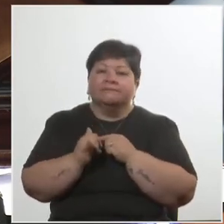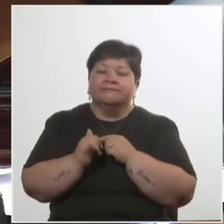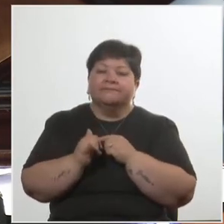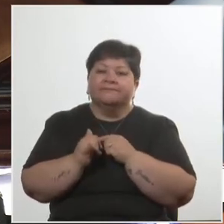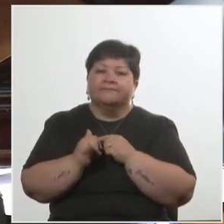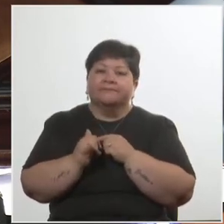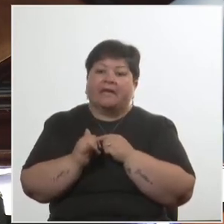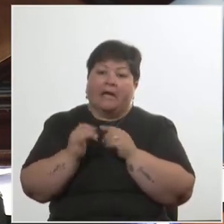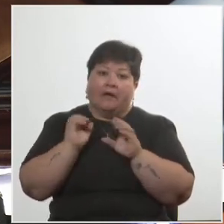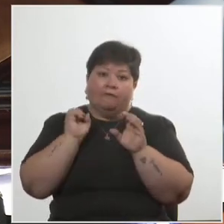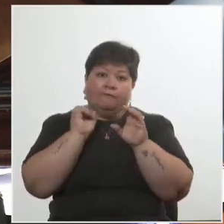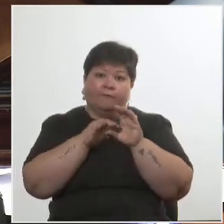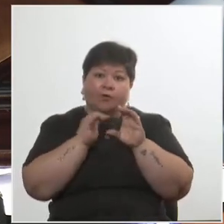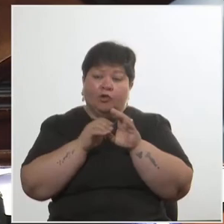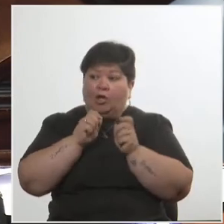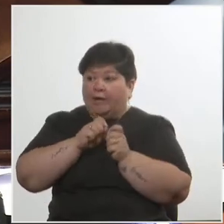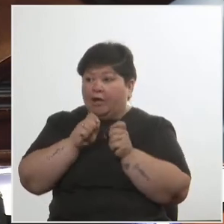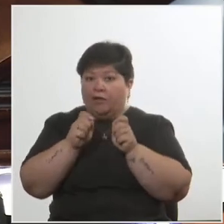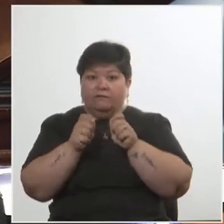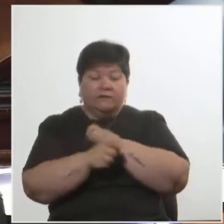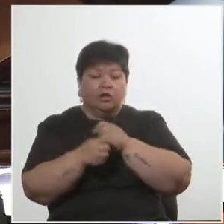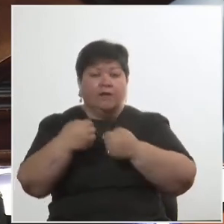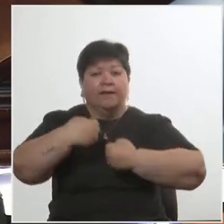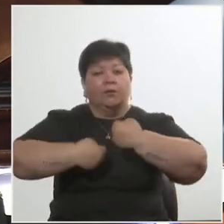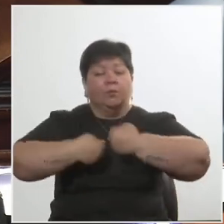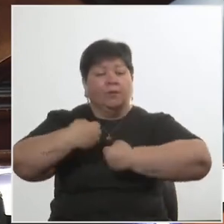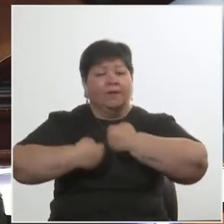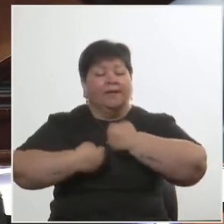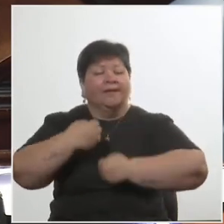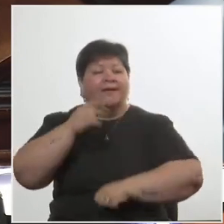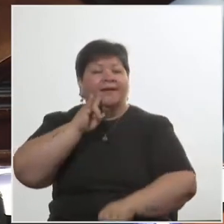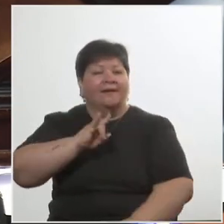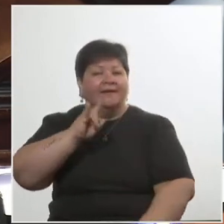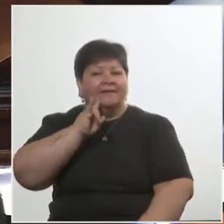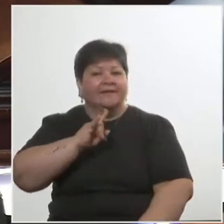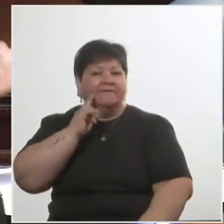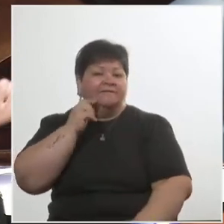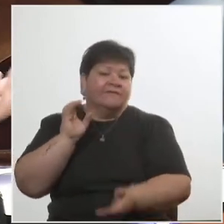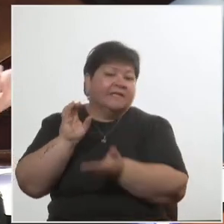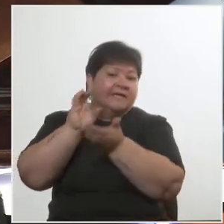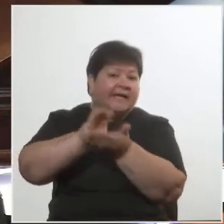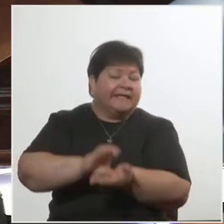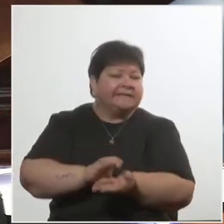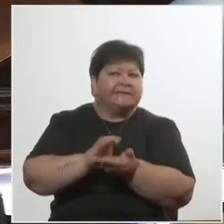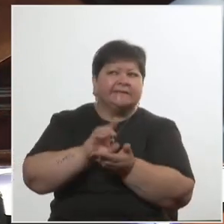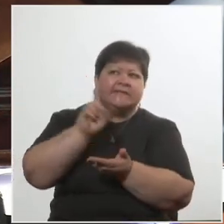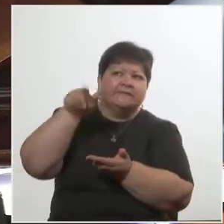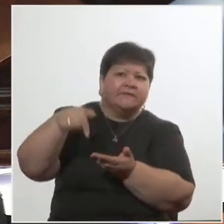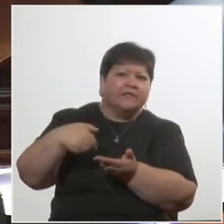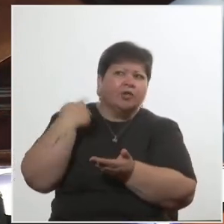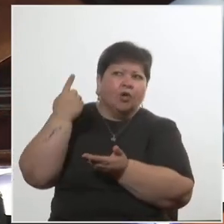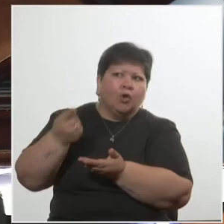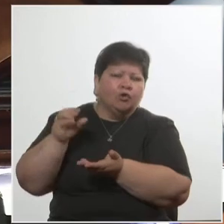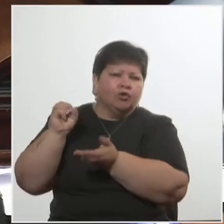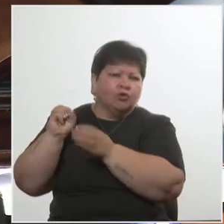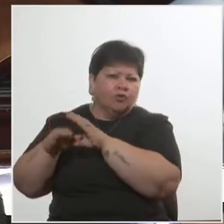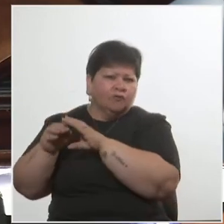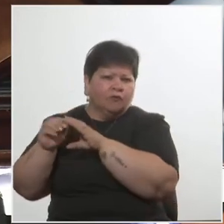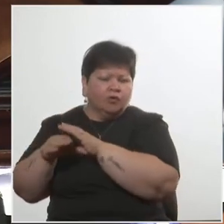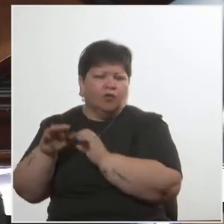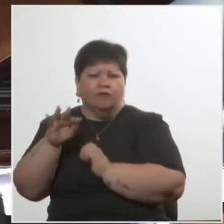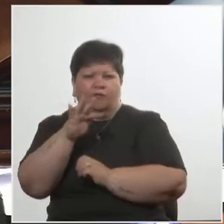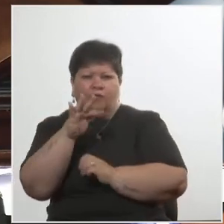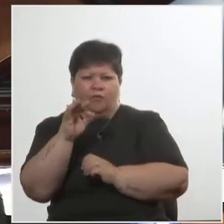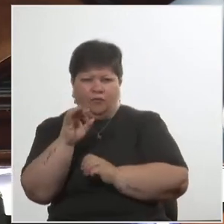la este fondo de reconversión de industrias lácteas que se financia con la extensión de otro fondo que es el fogalen y que va